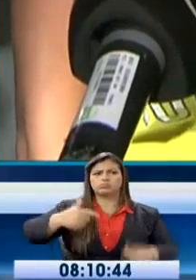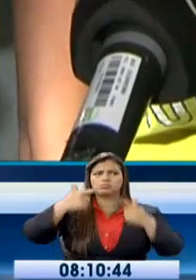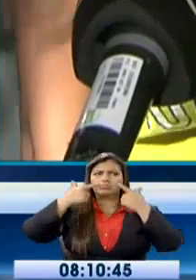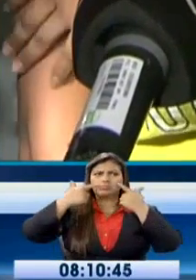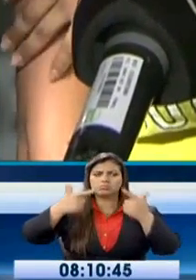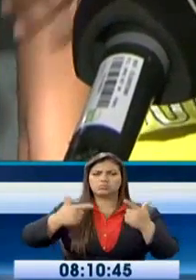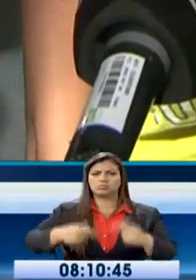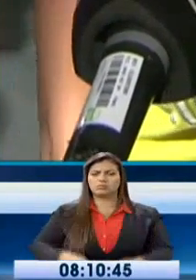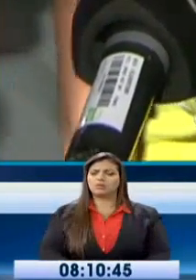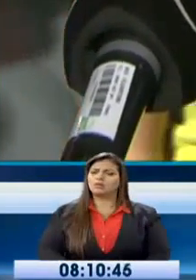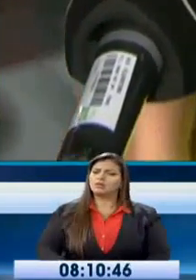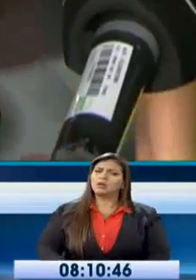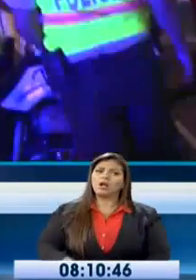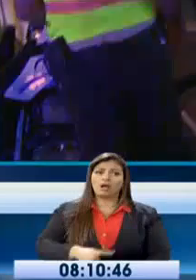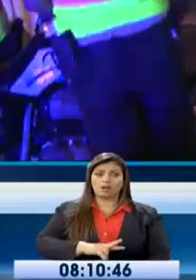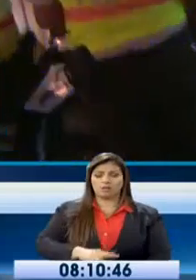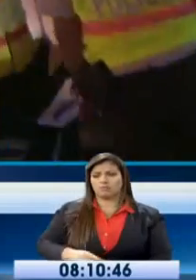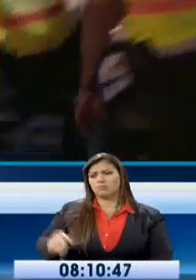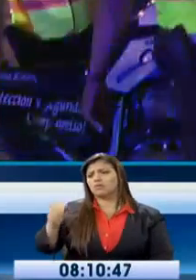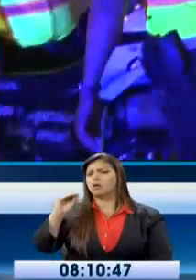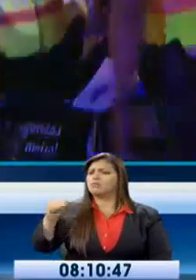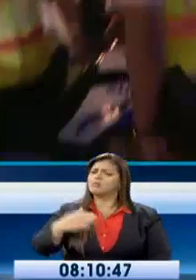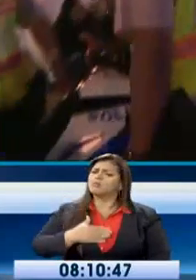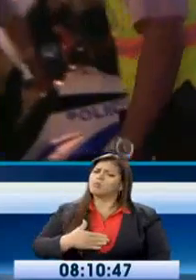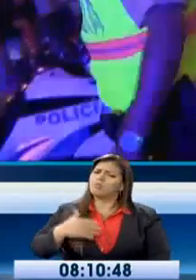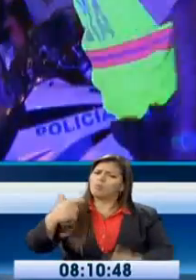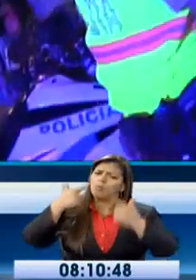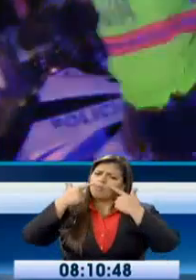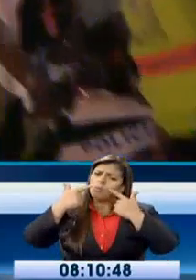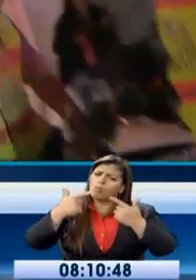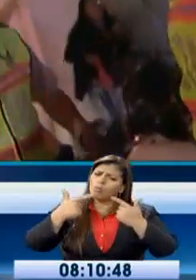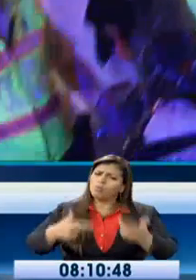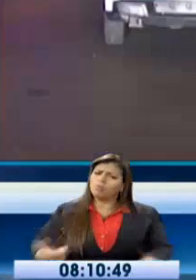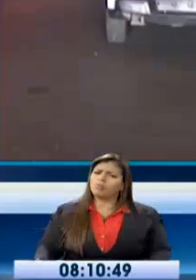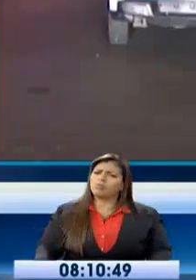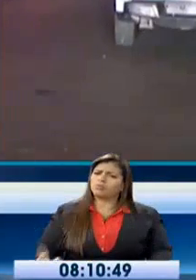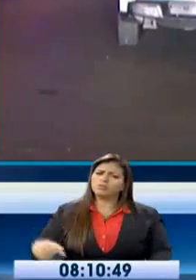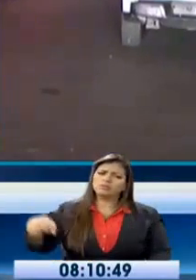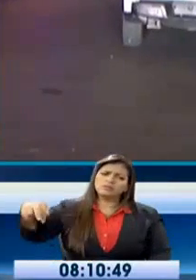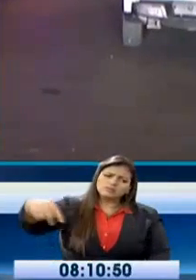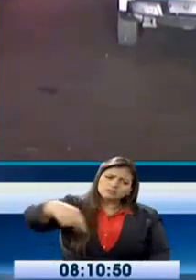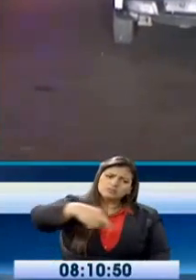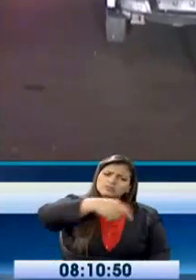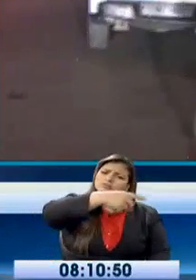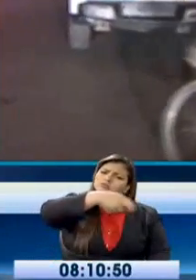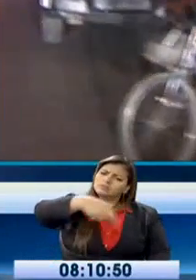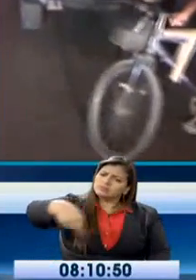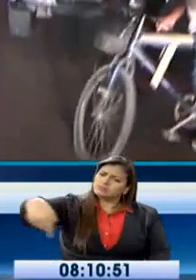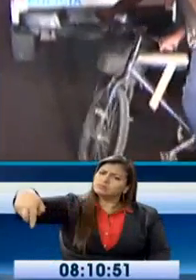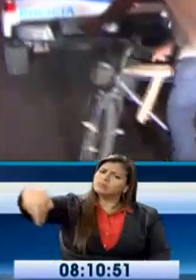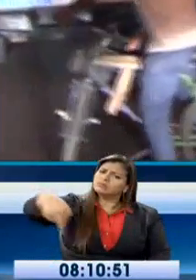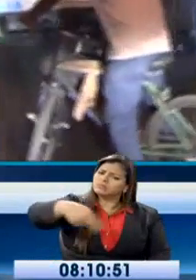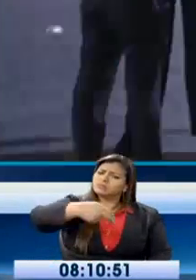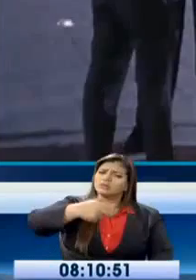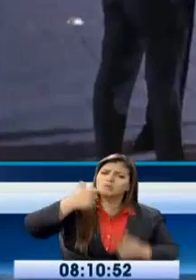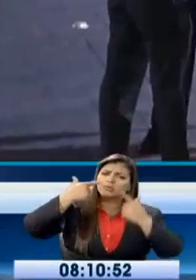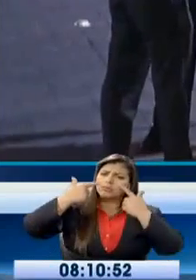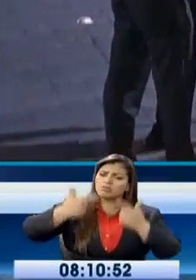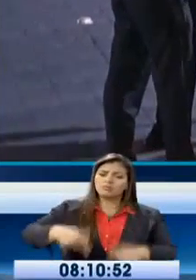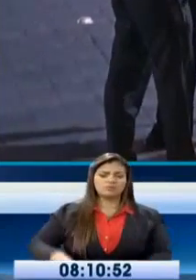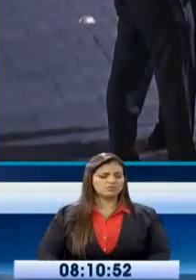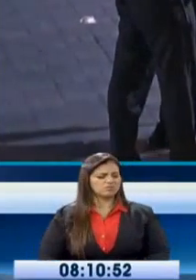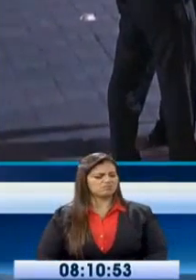atención, él se pone bravo. Entonces hay que cambiar ese guardia. Hay que cambiarlo entonces. Tiene que ser entonces otra persona que sí colabore, que sí sea un apoyo para ustedes.